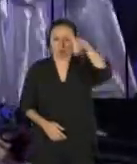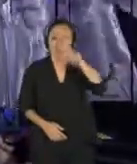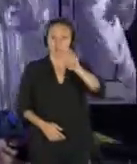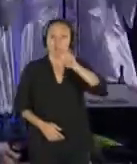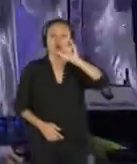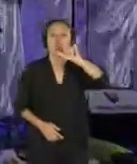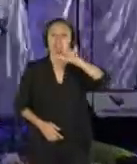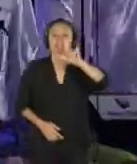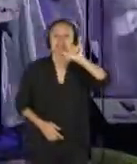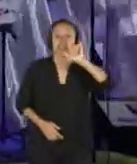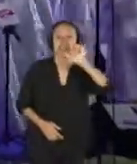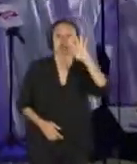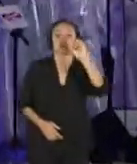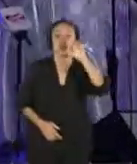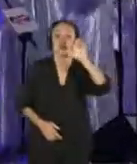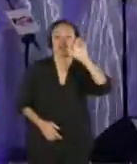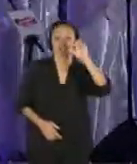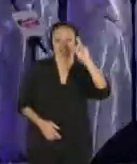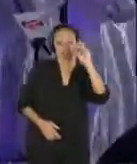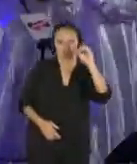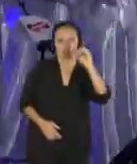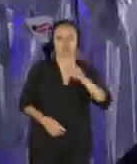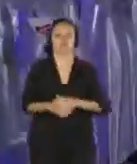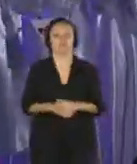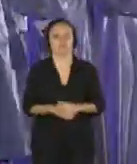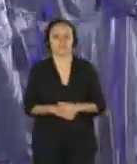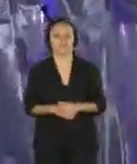Toledo! ¡Ella!